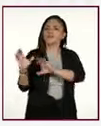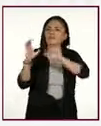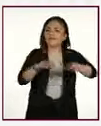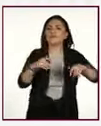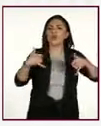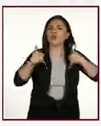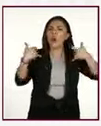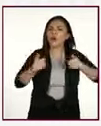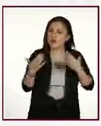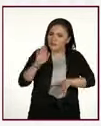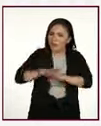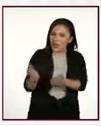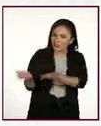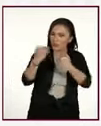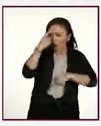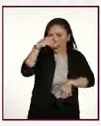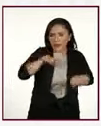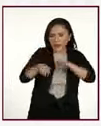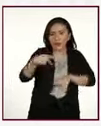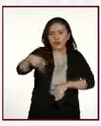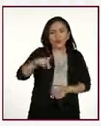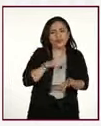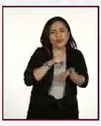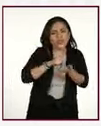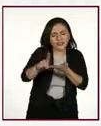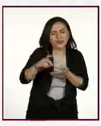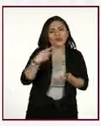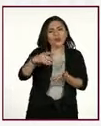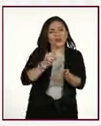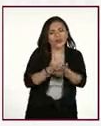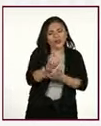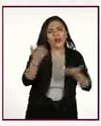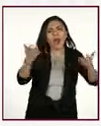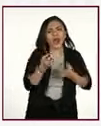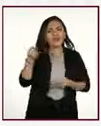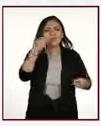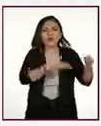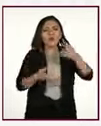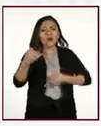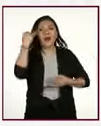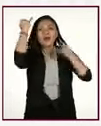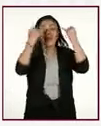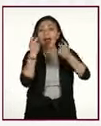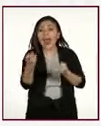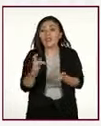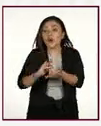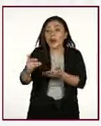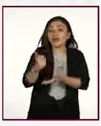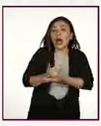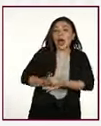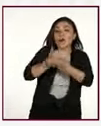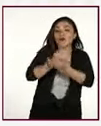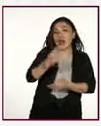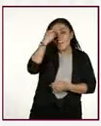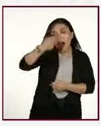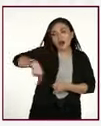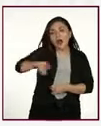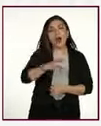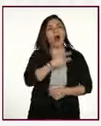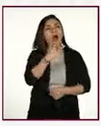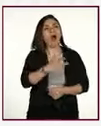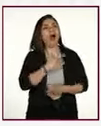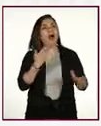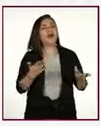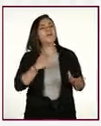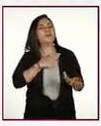más jóvenes, que las personas jóvenes tomen decisiones y den ideas, ¿no? Entonces eso ayuda a que se sientan y a que ellas y ellos